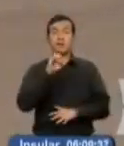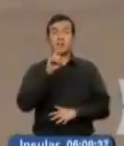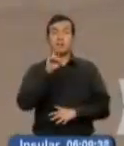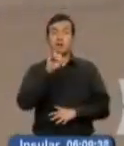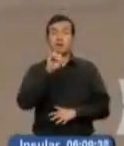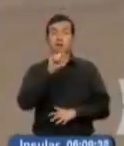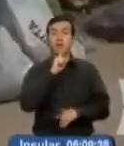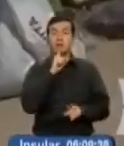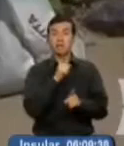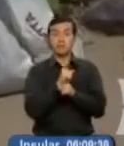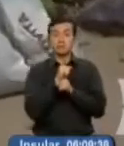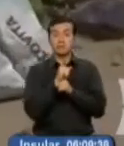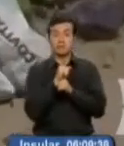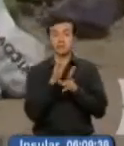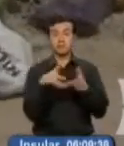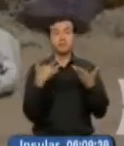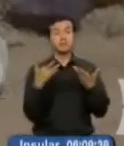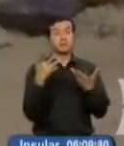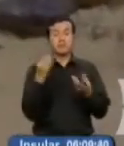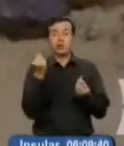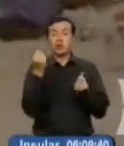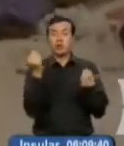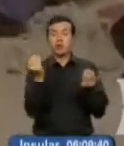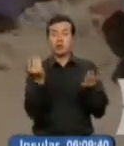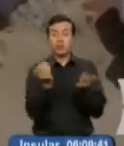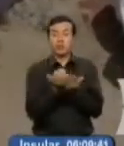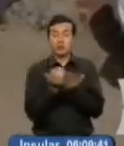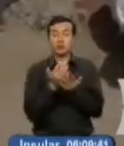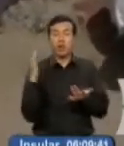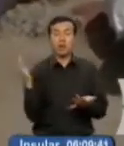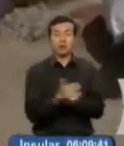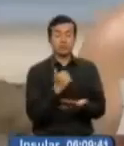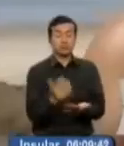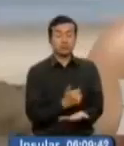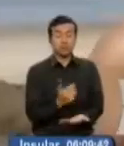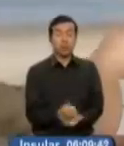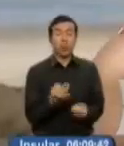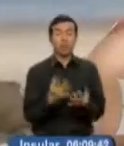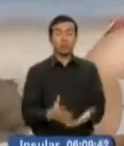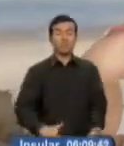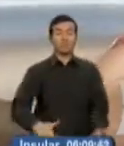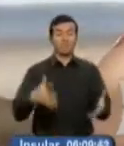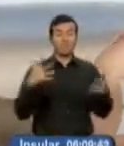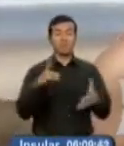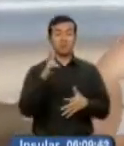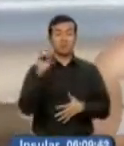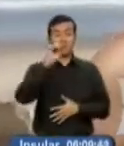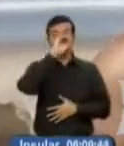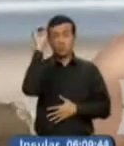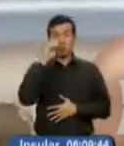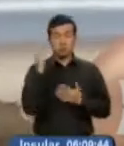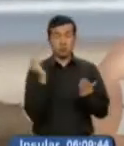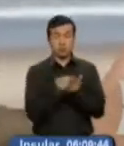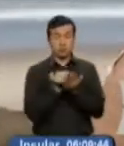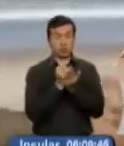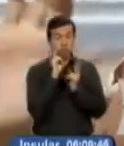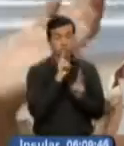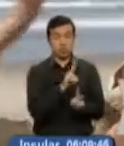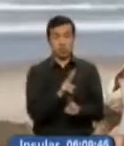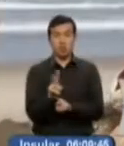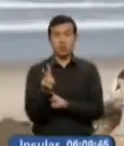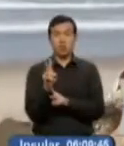Engabao y Mar Bravo, habiéndose recolectado ya una tonelada de basura. Dicen que solamente el 20% de la basura que vemos en las playas